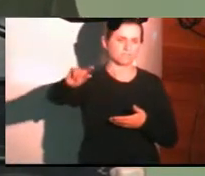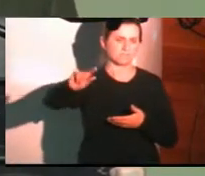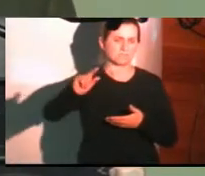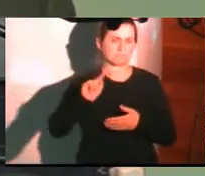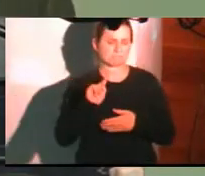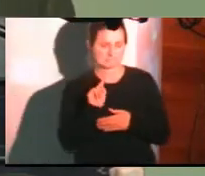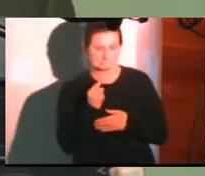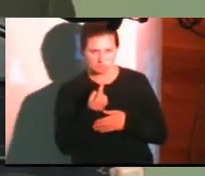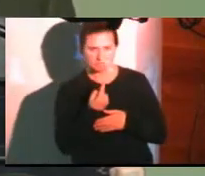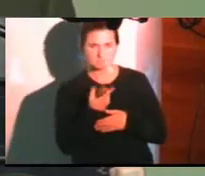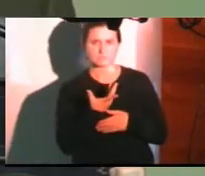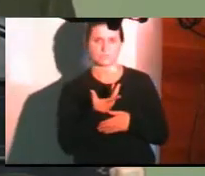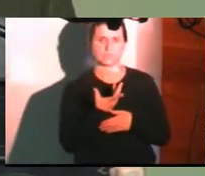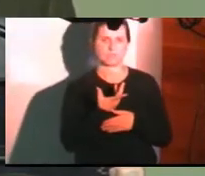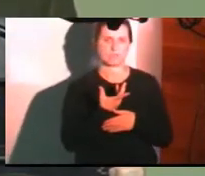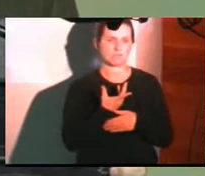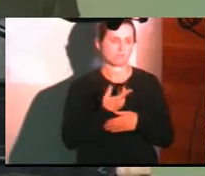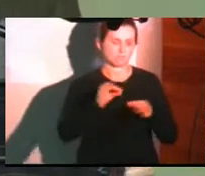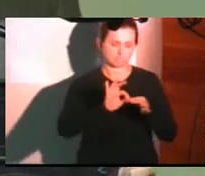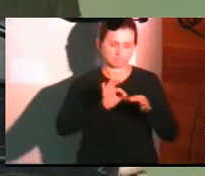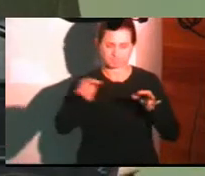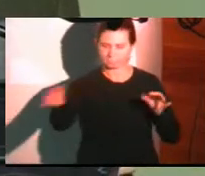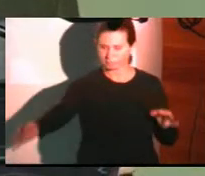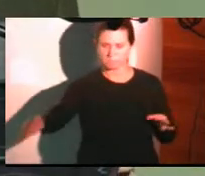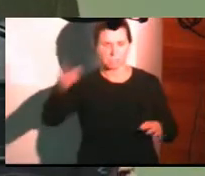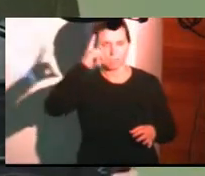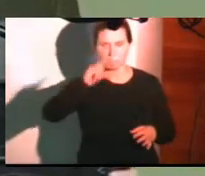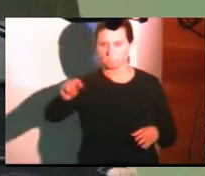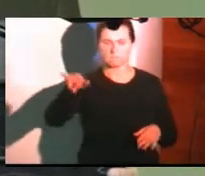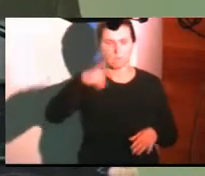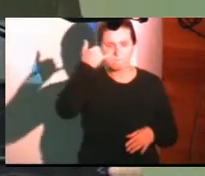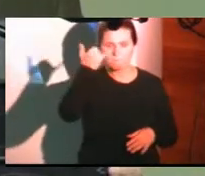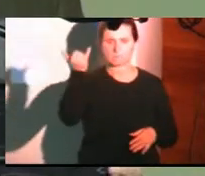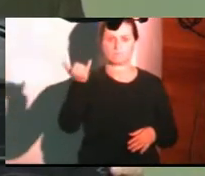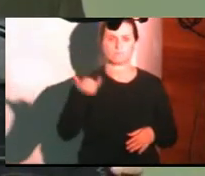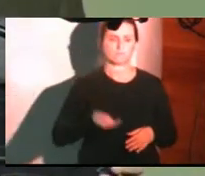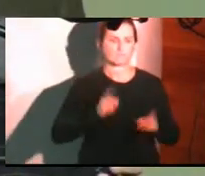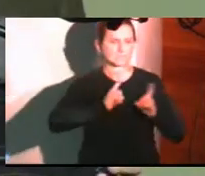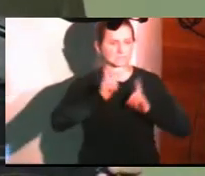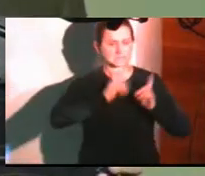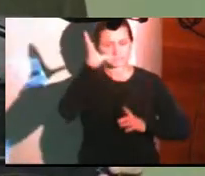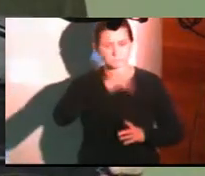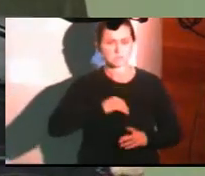soledades, tremendas distancias, lejanías, olvidos.